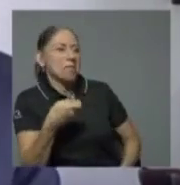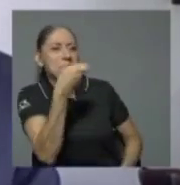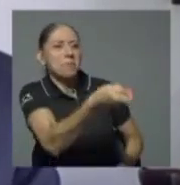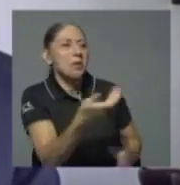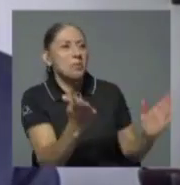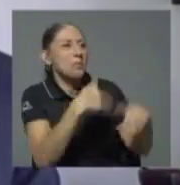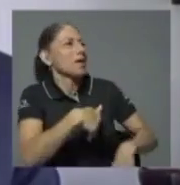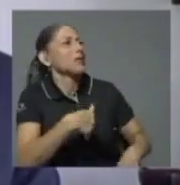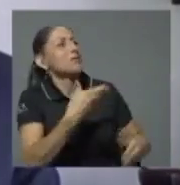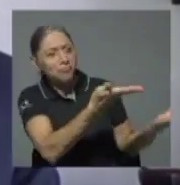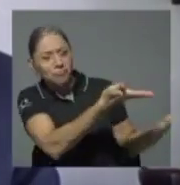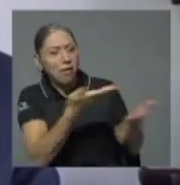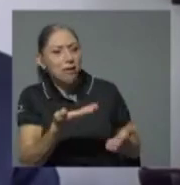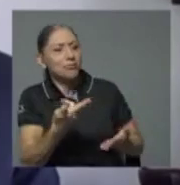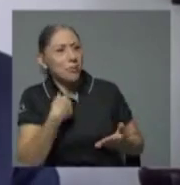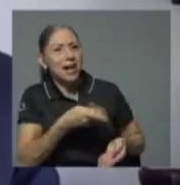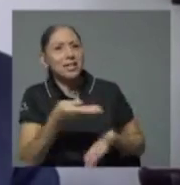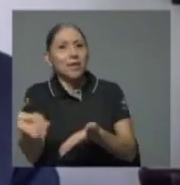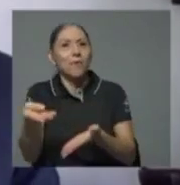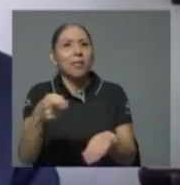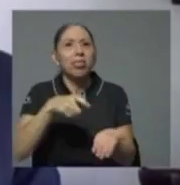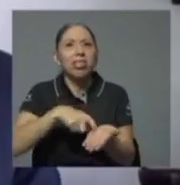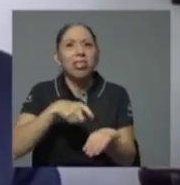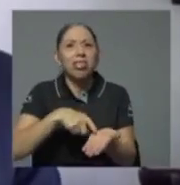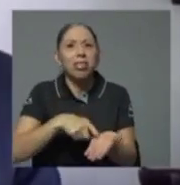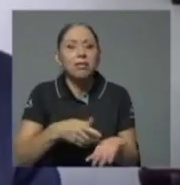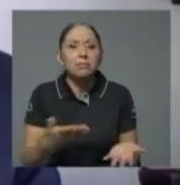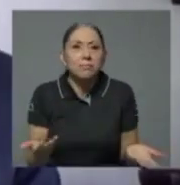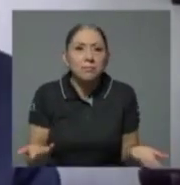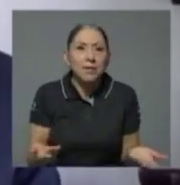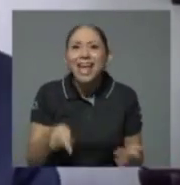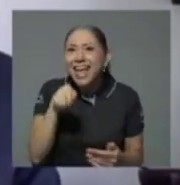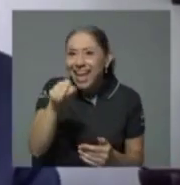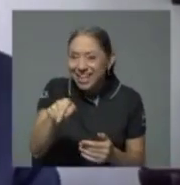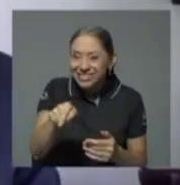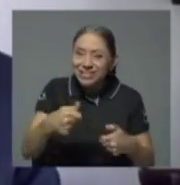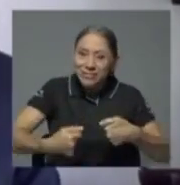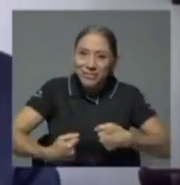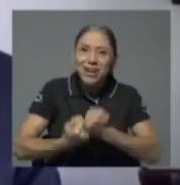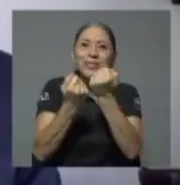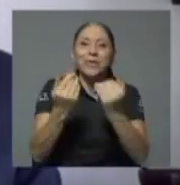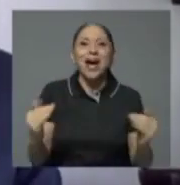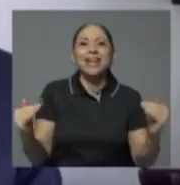de reto que esta sociedad debería tener a nivel de educación financiera.